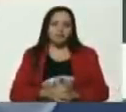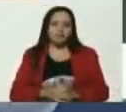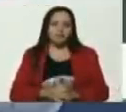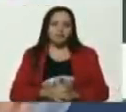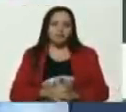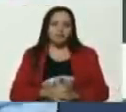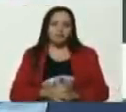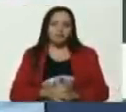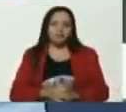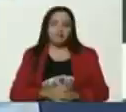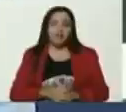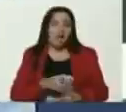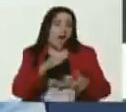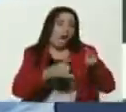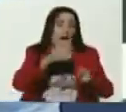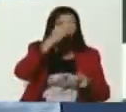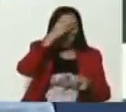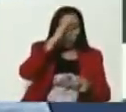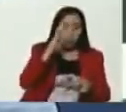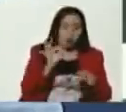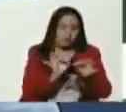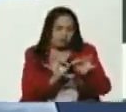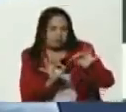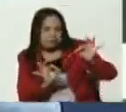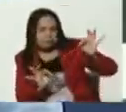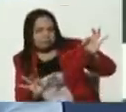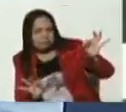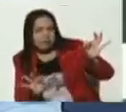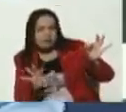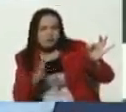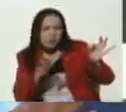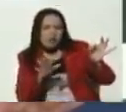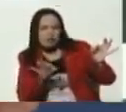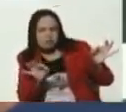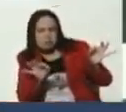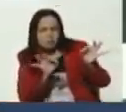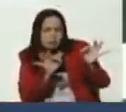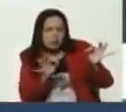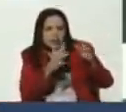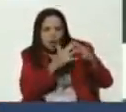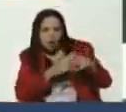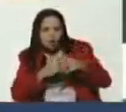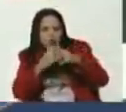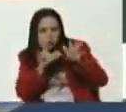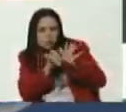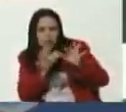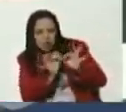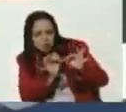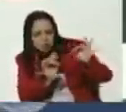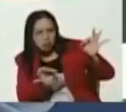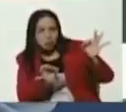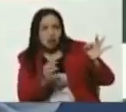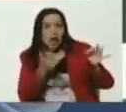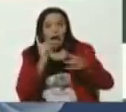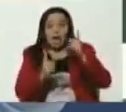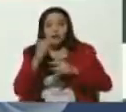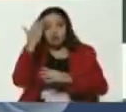Algo debe tener Cuba, que apenas está a 90 millas y no se meten con Cuba. ¿Algo? Algo deben saber